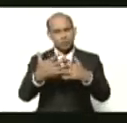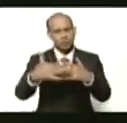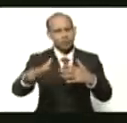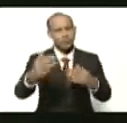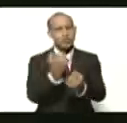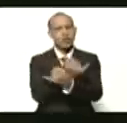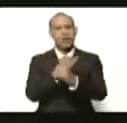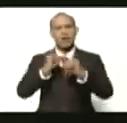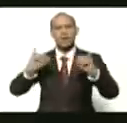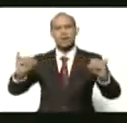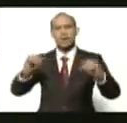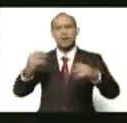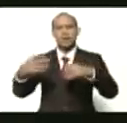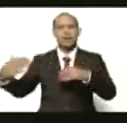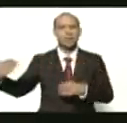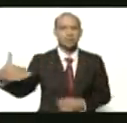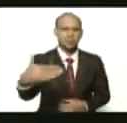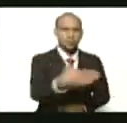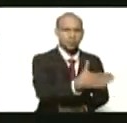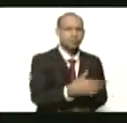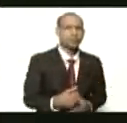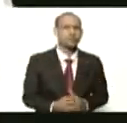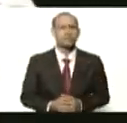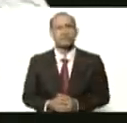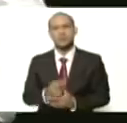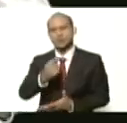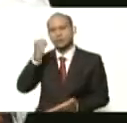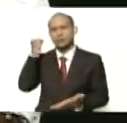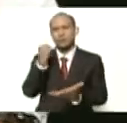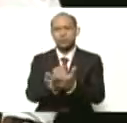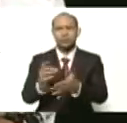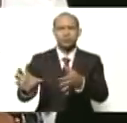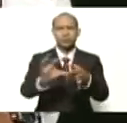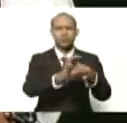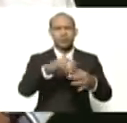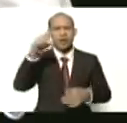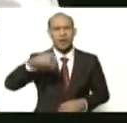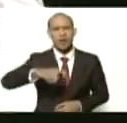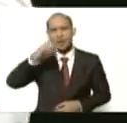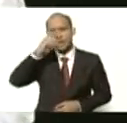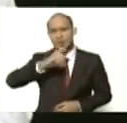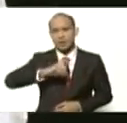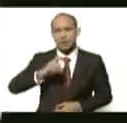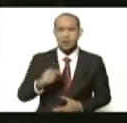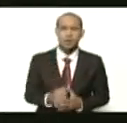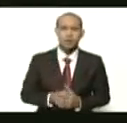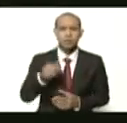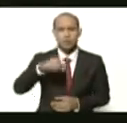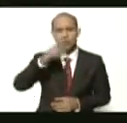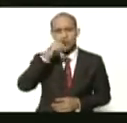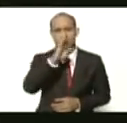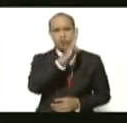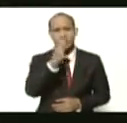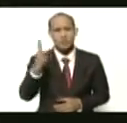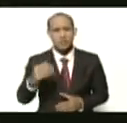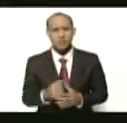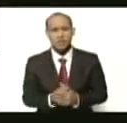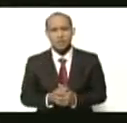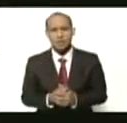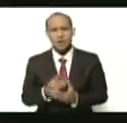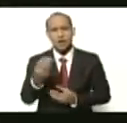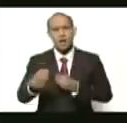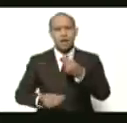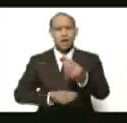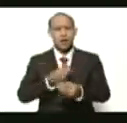independencia de la proteína pescado y sellar en este año que es el año bicentenario para así poder